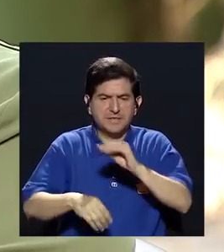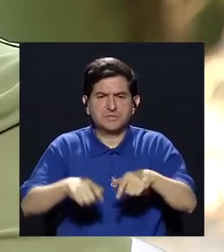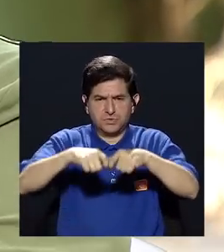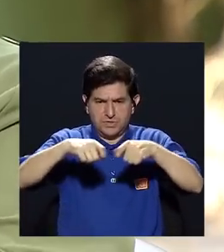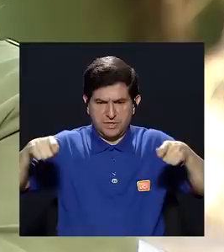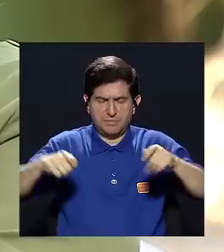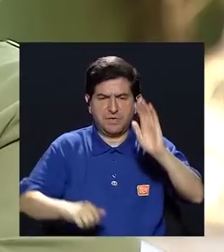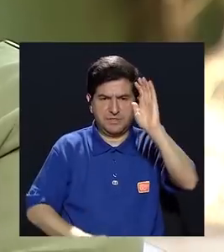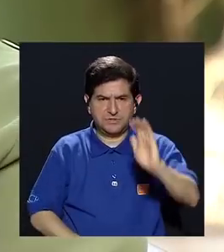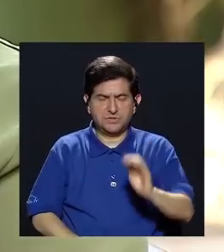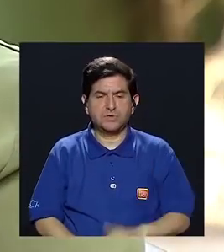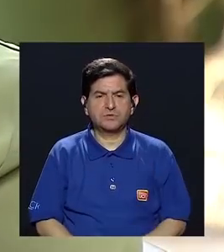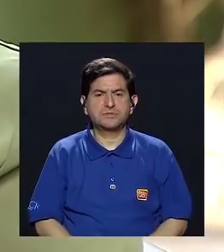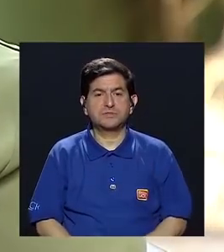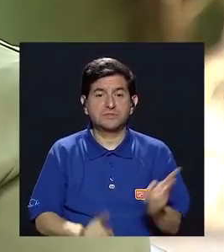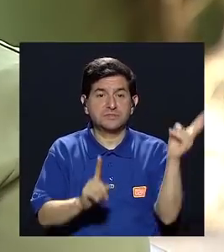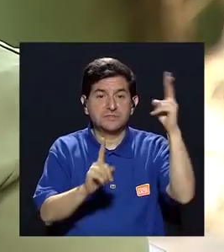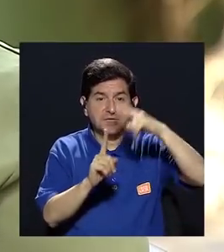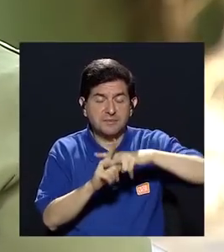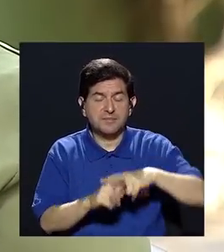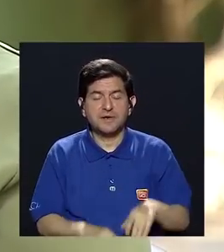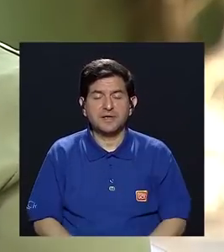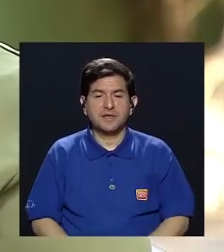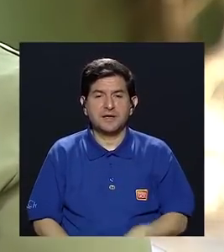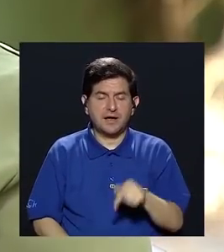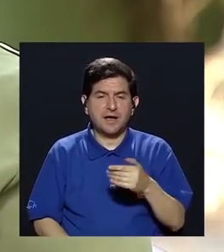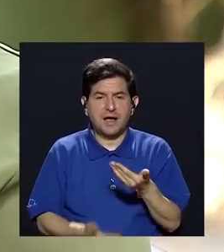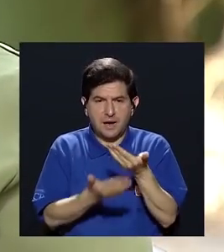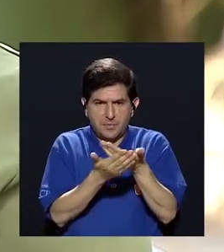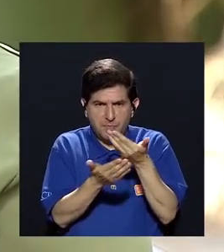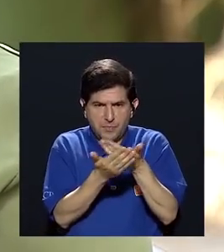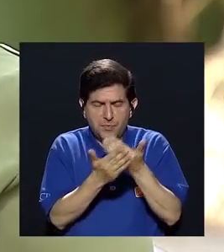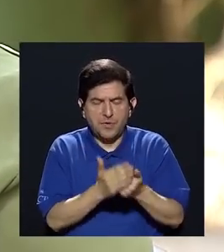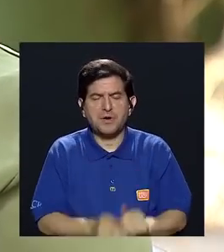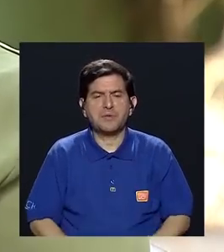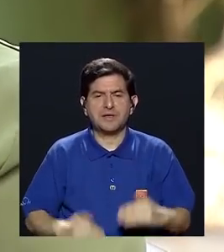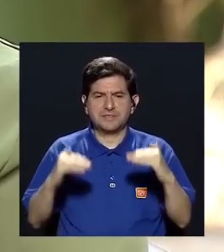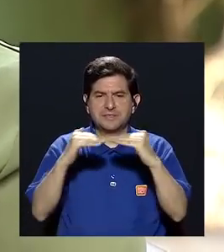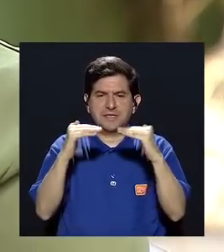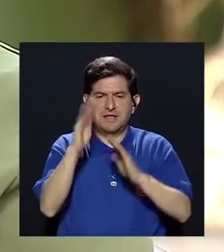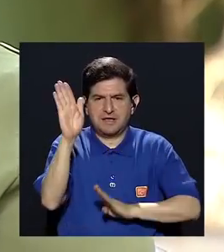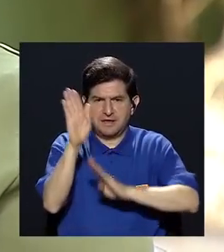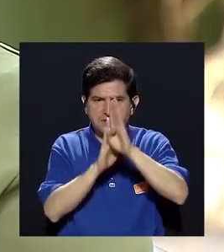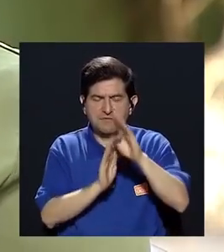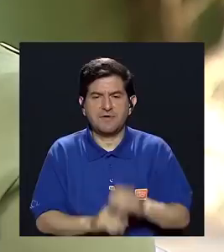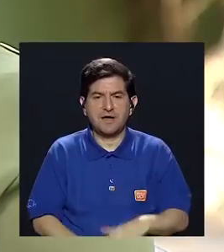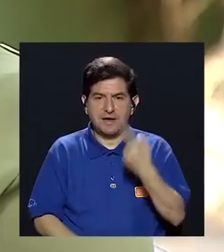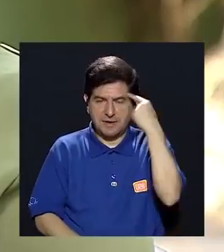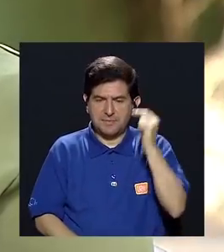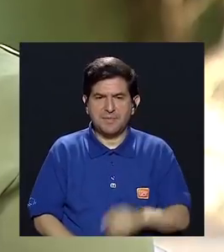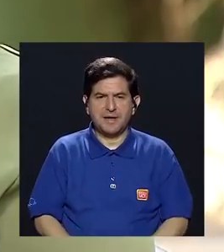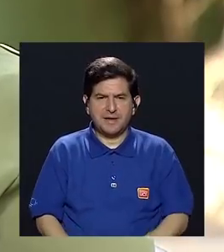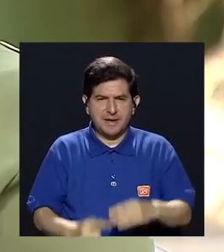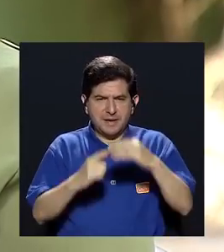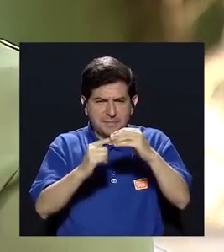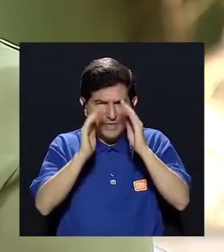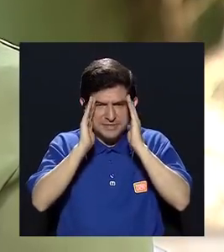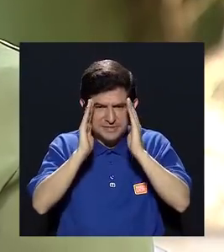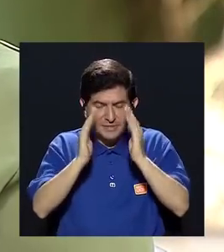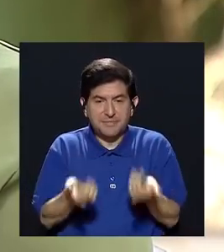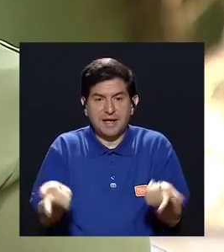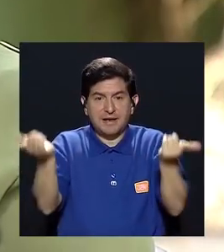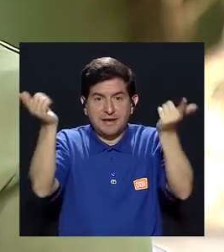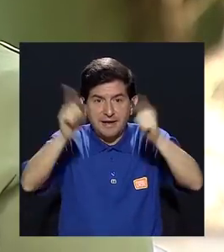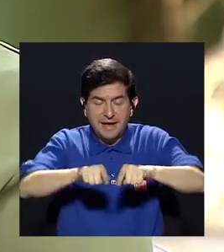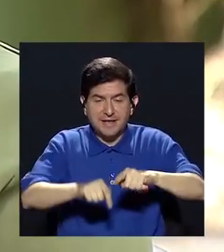niño. Se le hace una aplicación del test de evaluación del nivel del desarrollo para insumo de priorización en